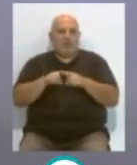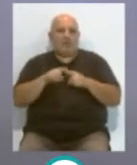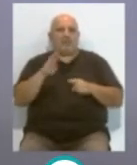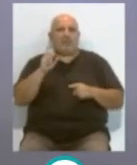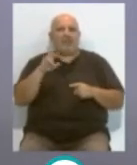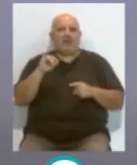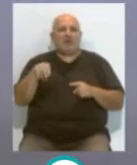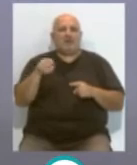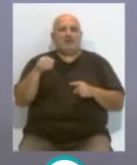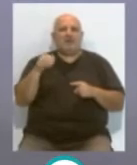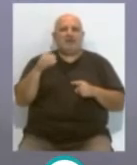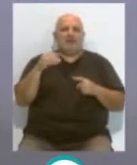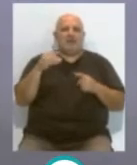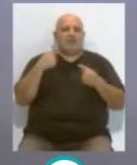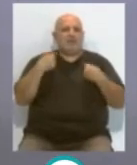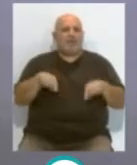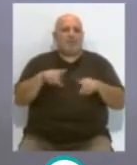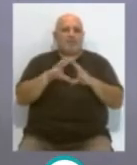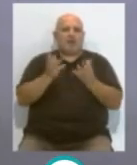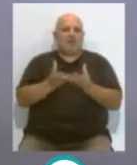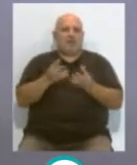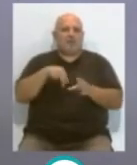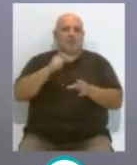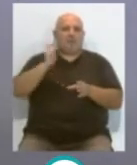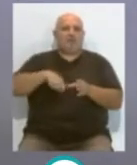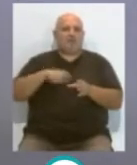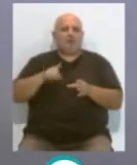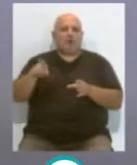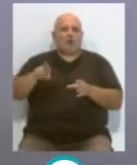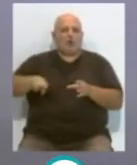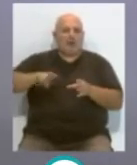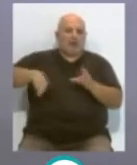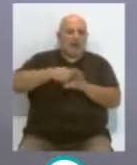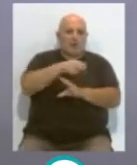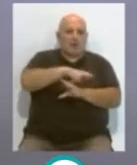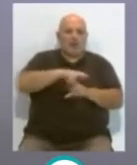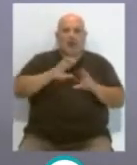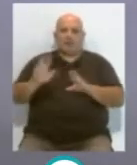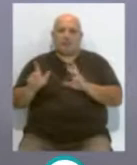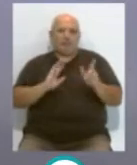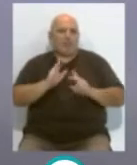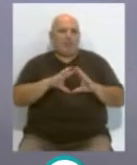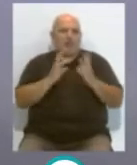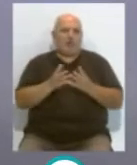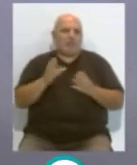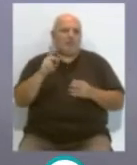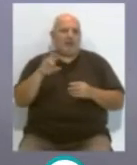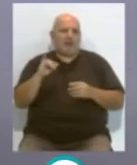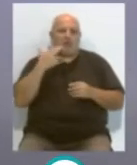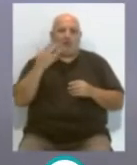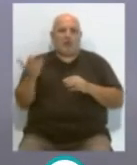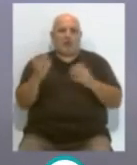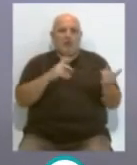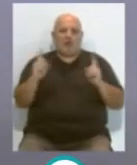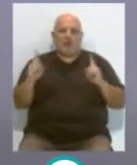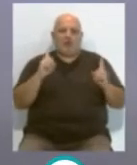Pedri no era Messi, que pierde la pelota y ya se queda en su sitio recuperando, porque él se siente importante, sí, sí, de esa manera, porque aparte que tiene dos al lado, o